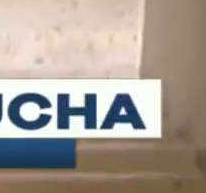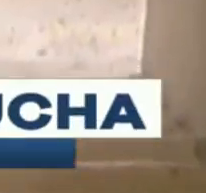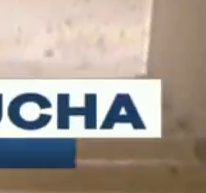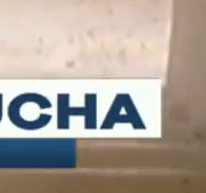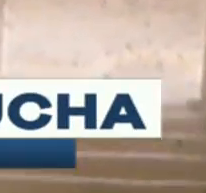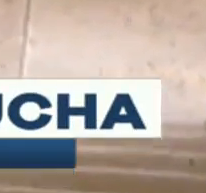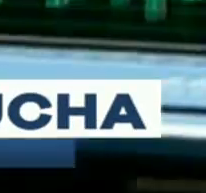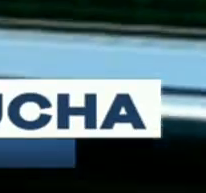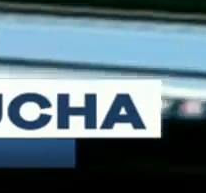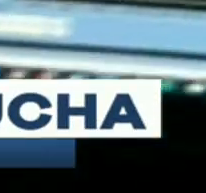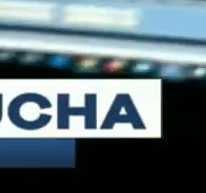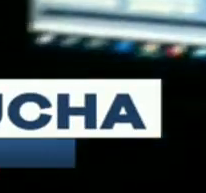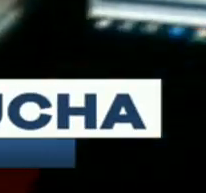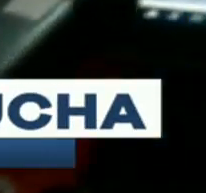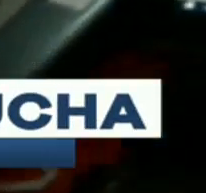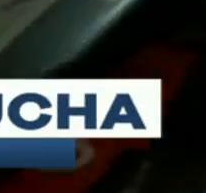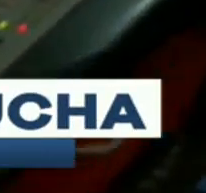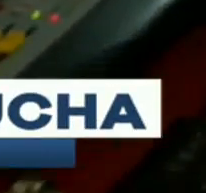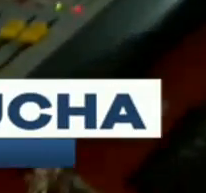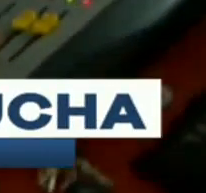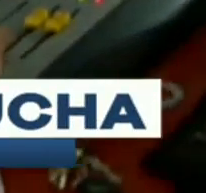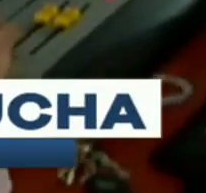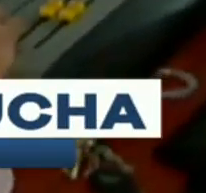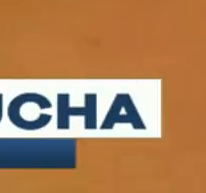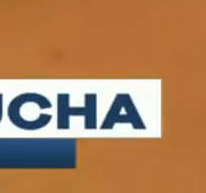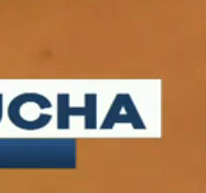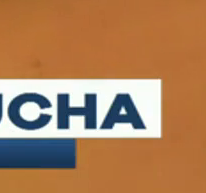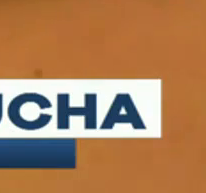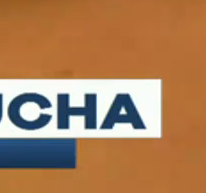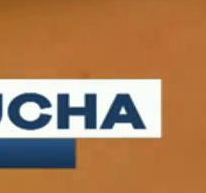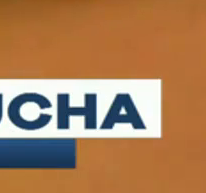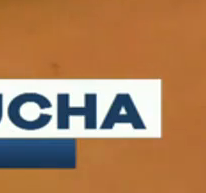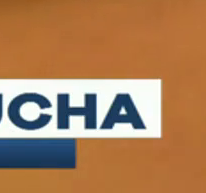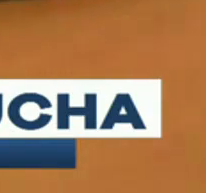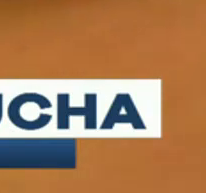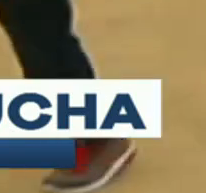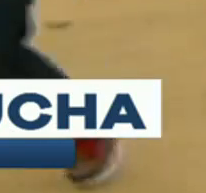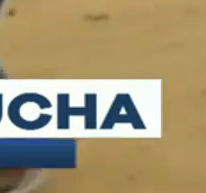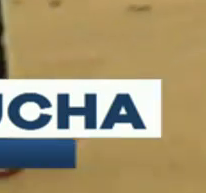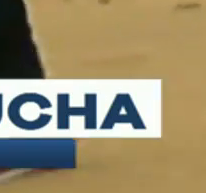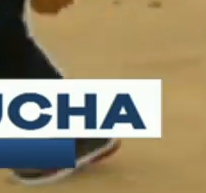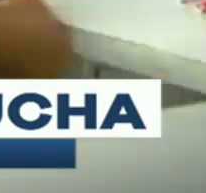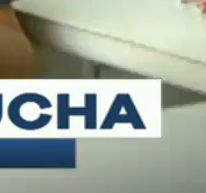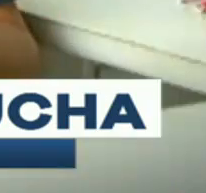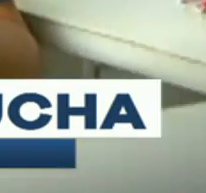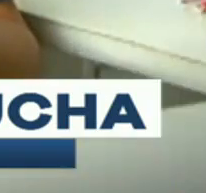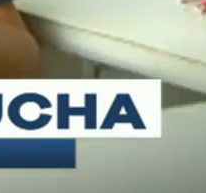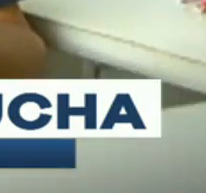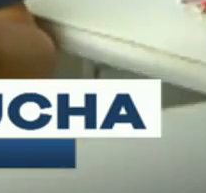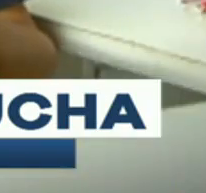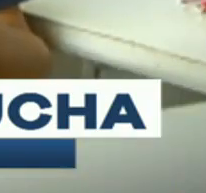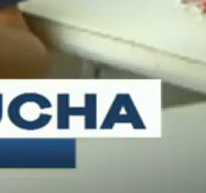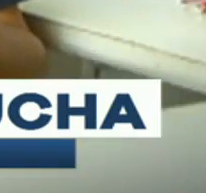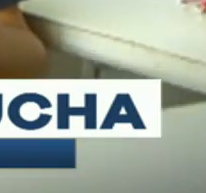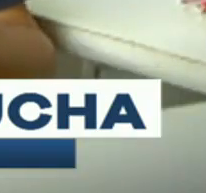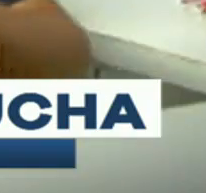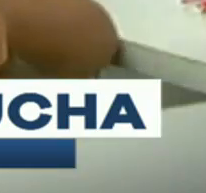Enseguida, en el Día Internacional de las Personas con Discapacidad, les presentamos varias historias de lucha.